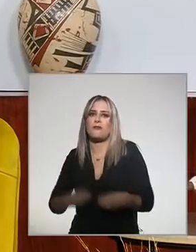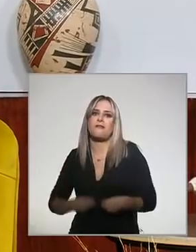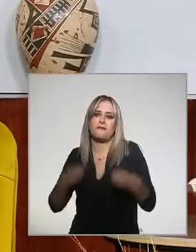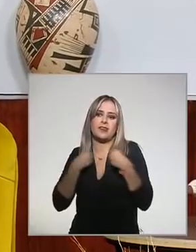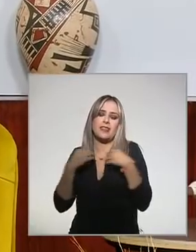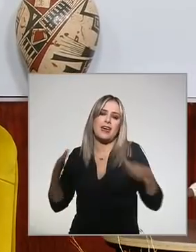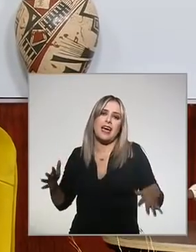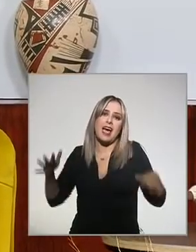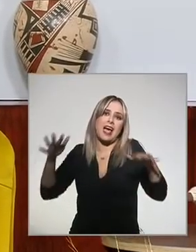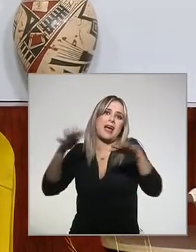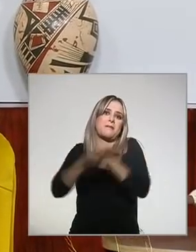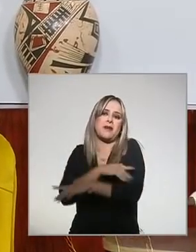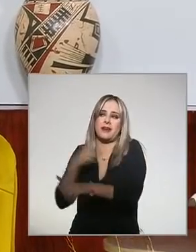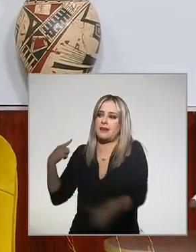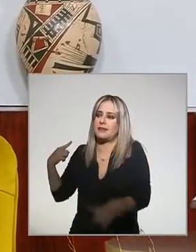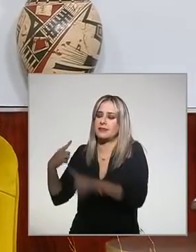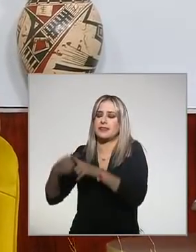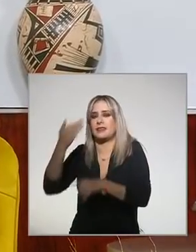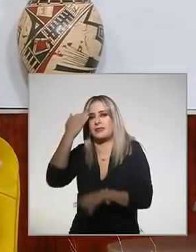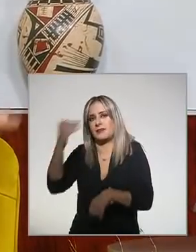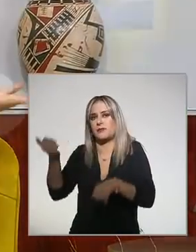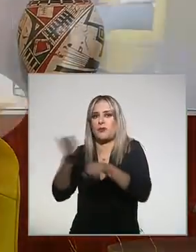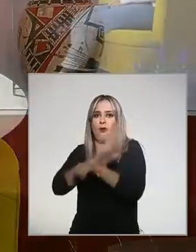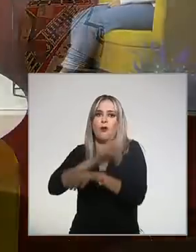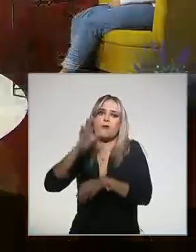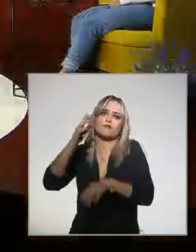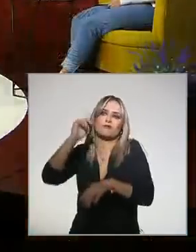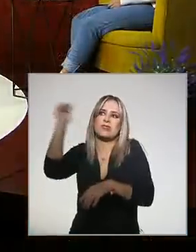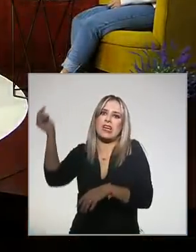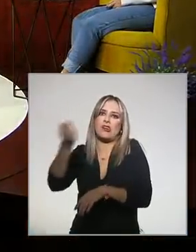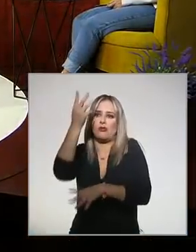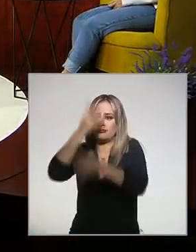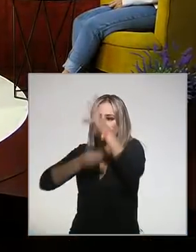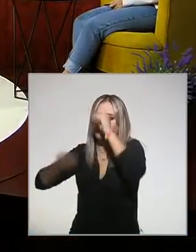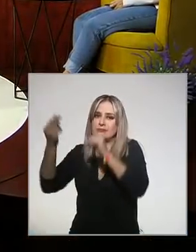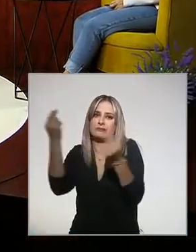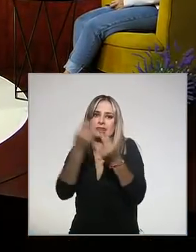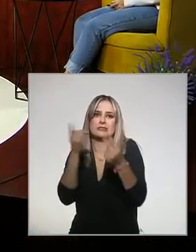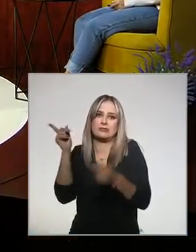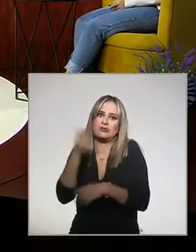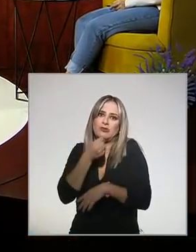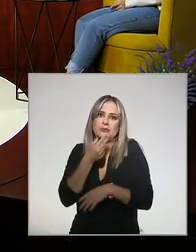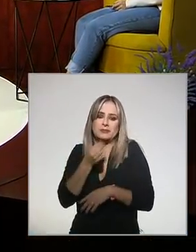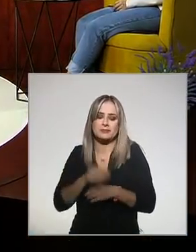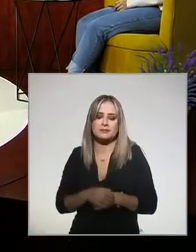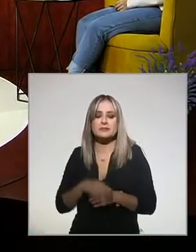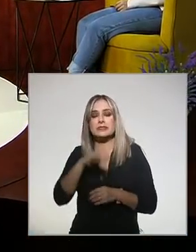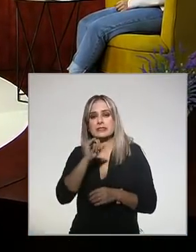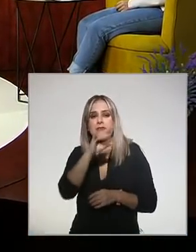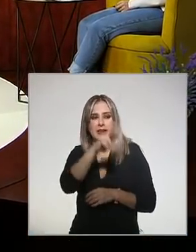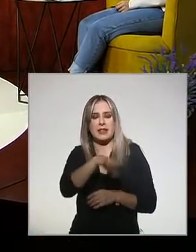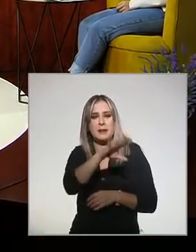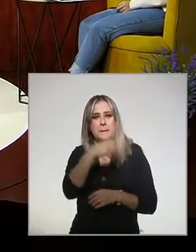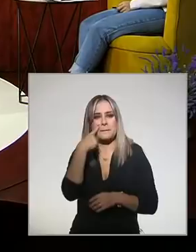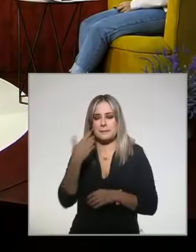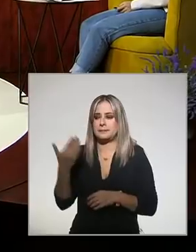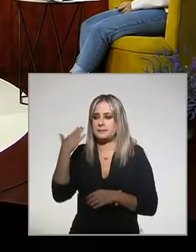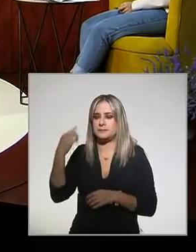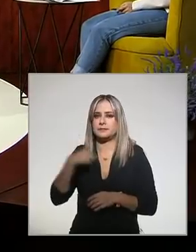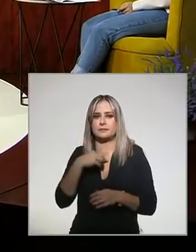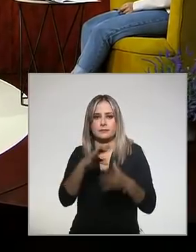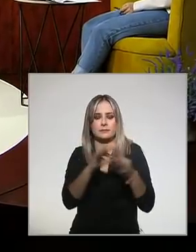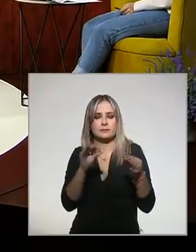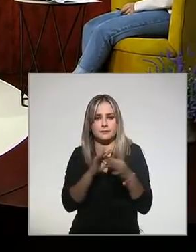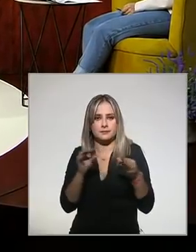aprender muchas cosas para meter a la tecnología en su vida. Claro que sí. Antes de que se me pase, hace rato iba a mencionar algo que se me